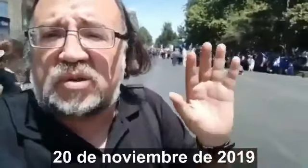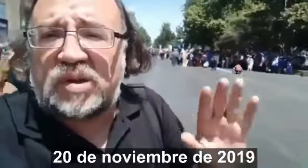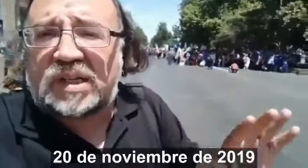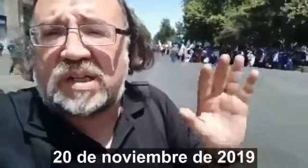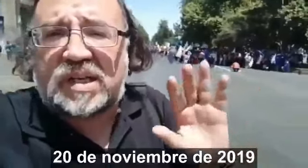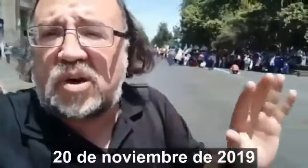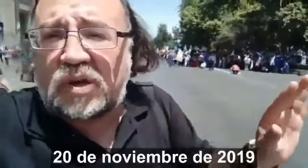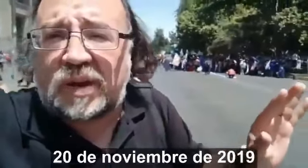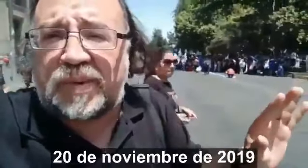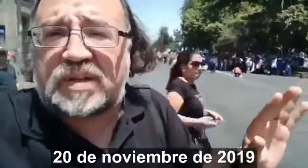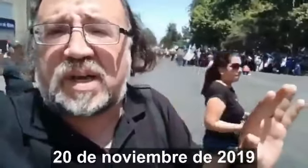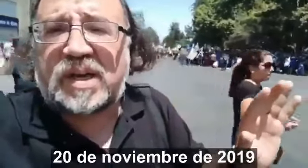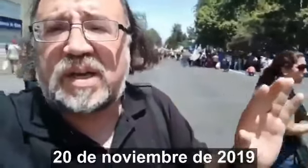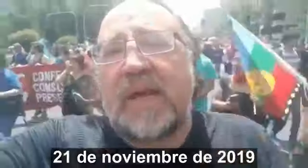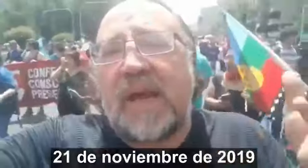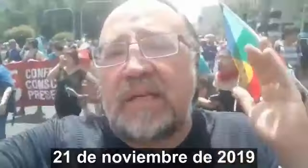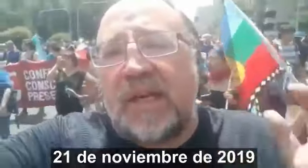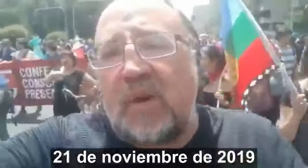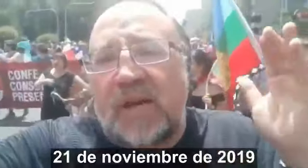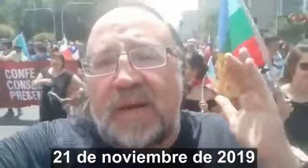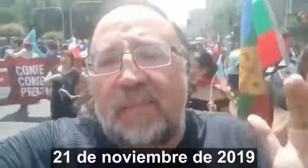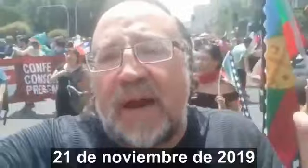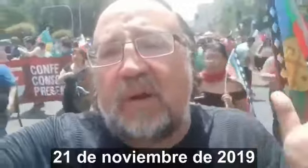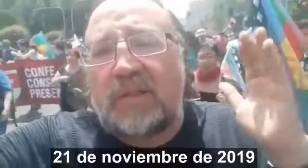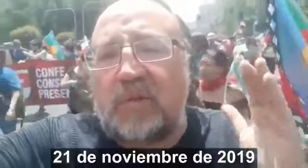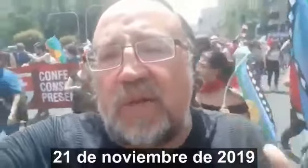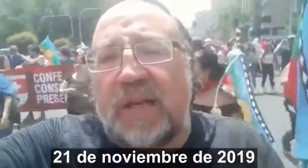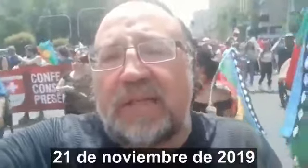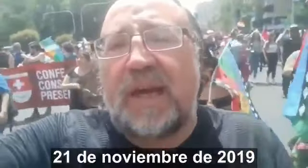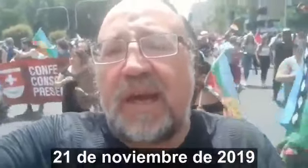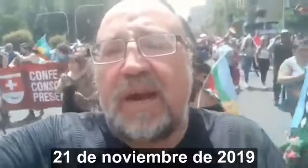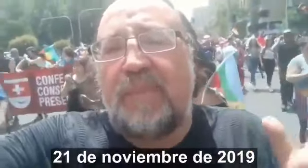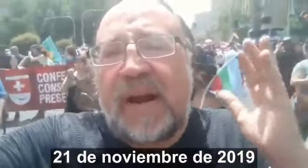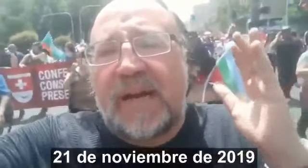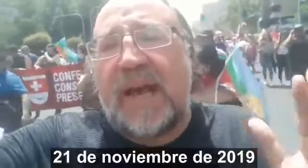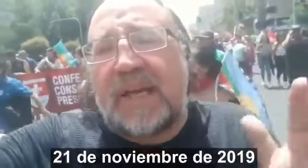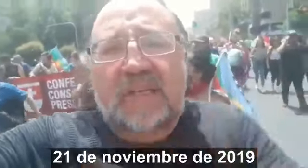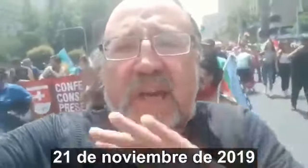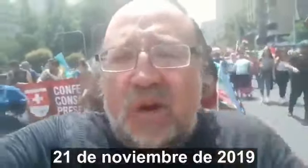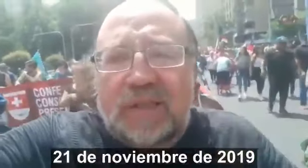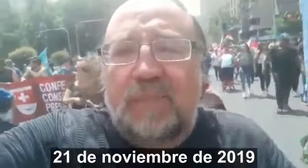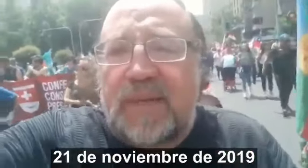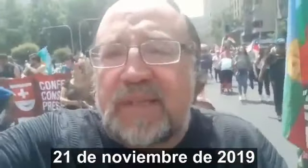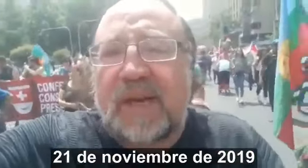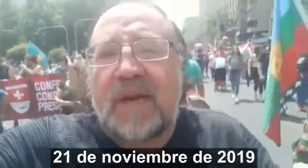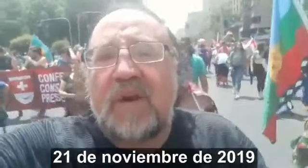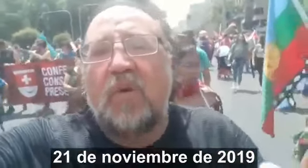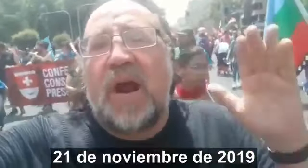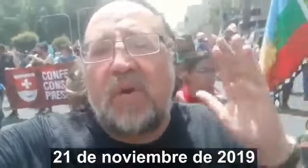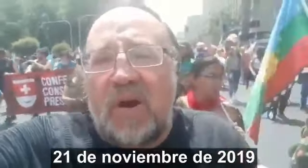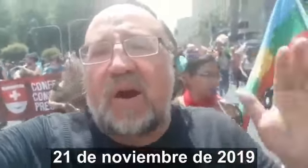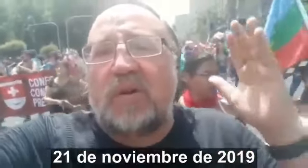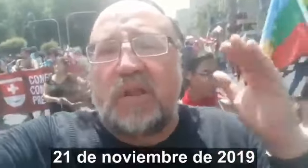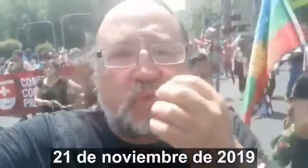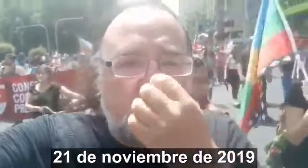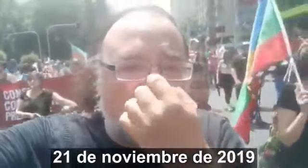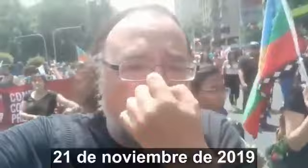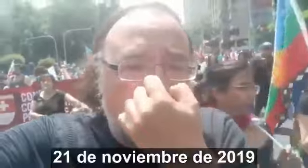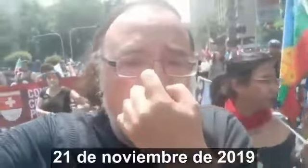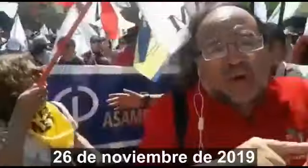asamblea constituyente sin cortapisa. Que exige una asamblea constituyente para redactar sin cortapisa una